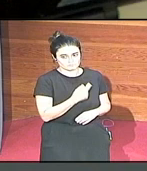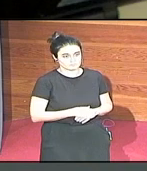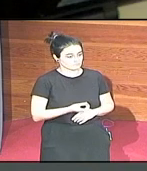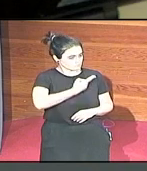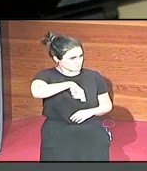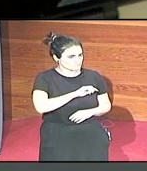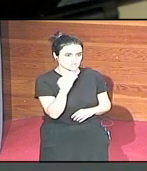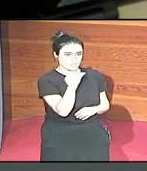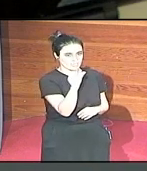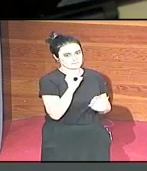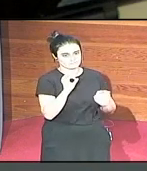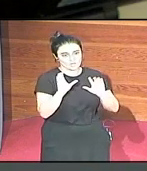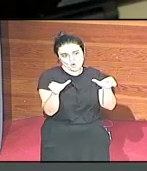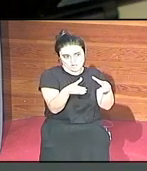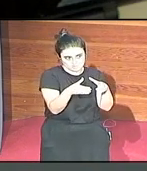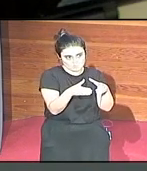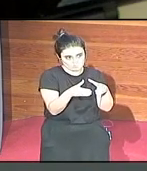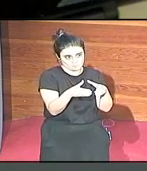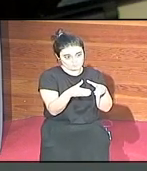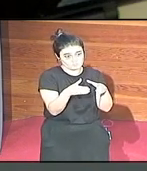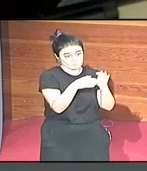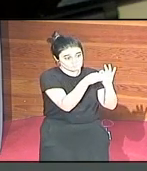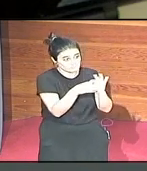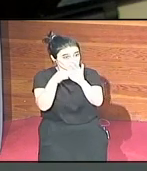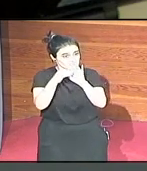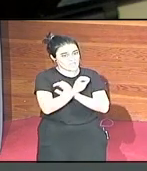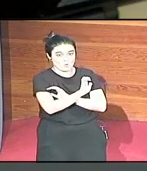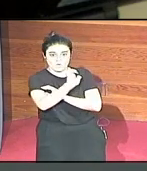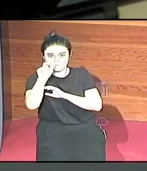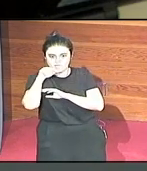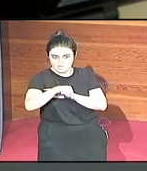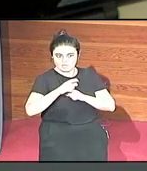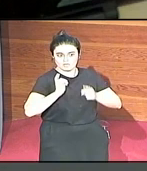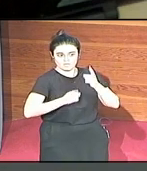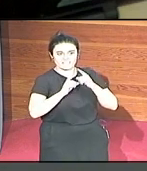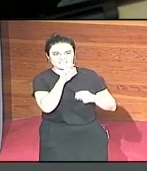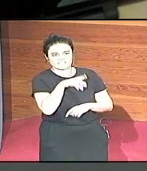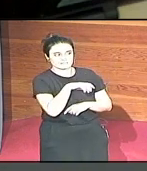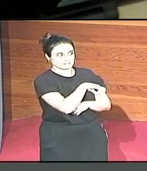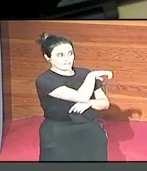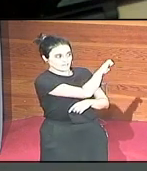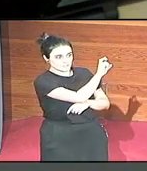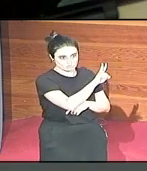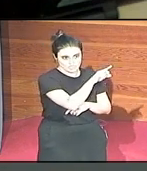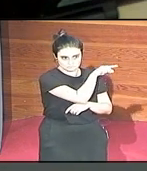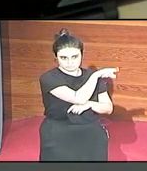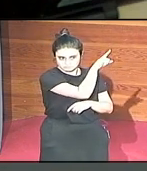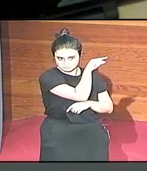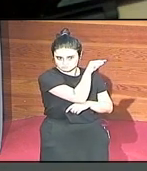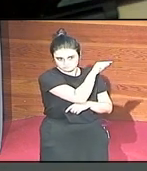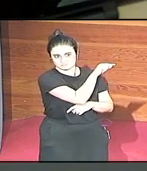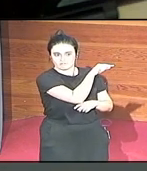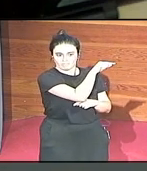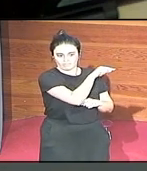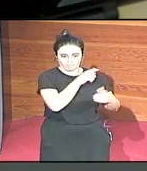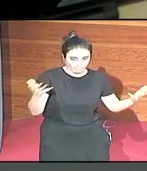Occidente colectivo en el que la UE está dominada por Estados Unidos, que nos empuja a continuar